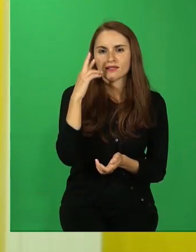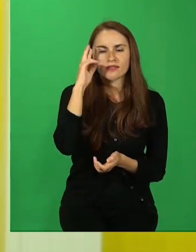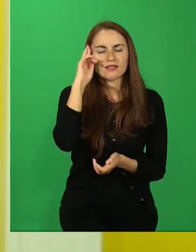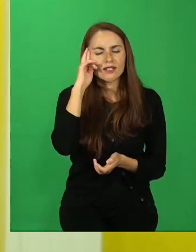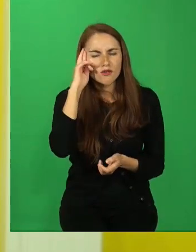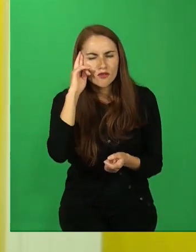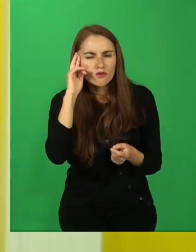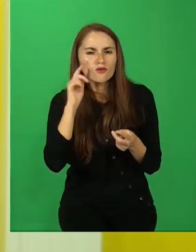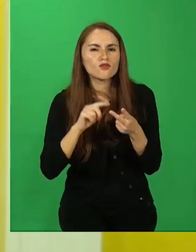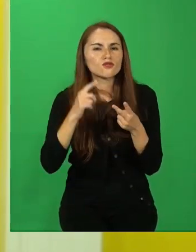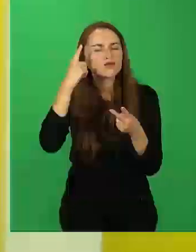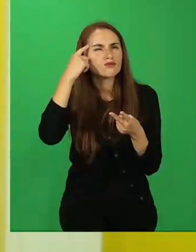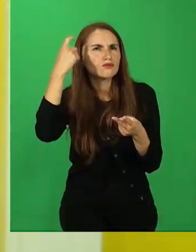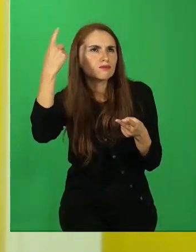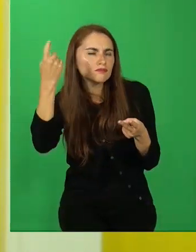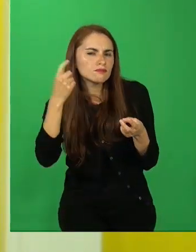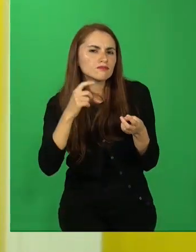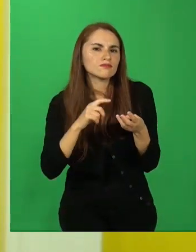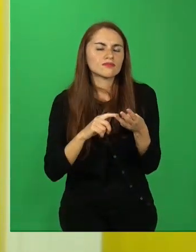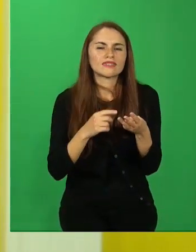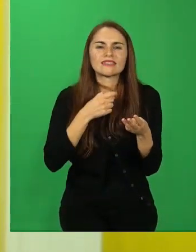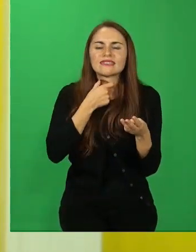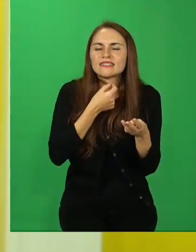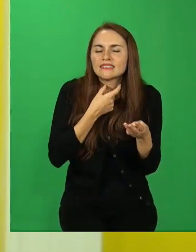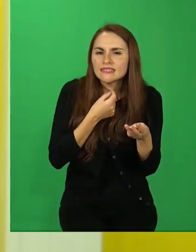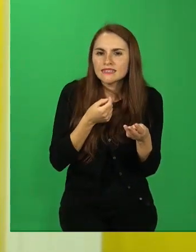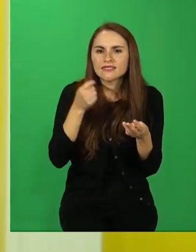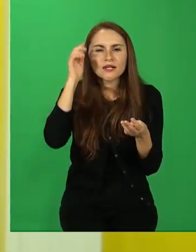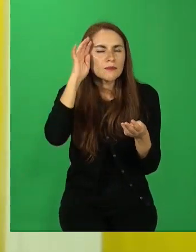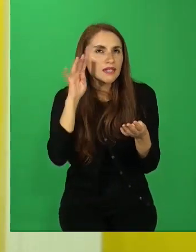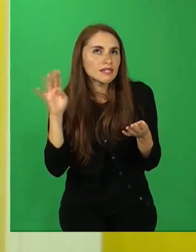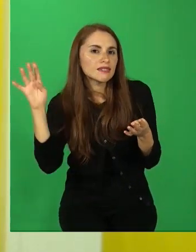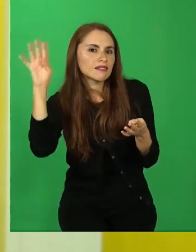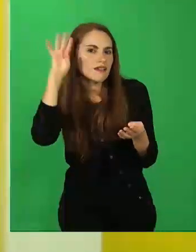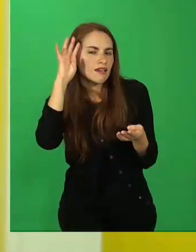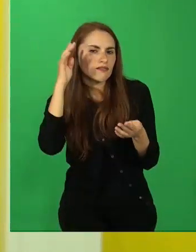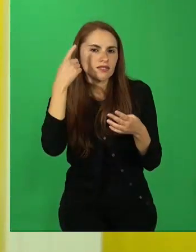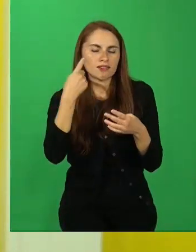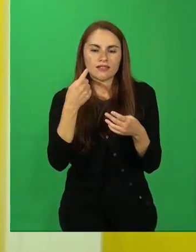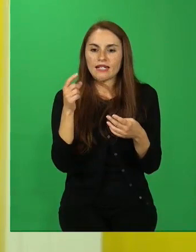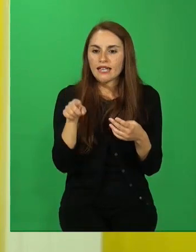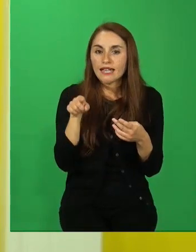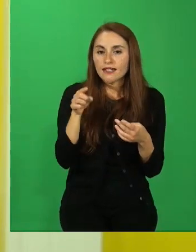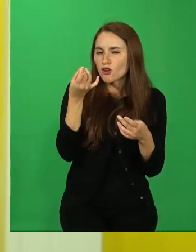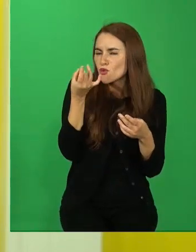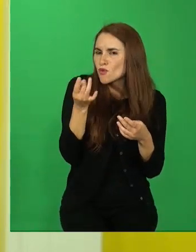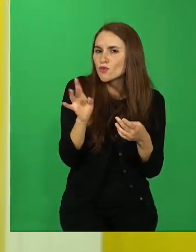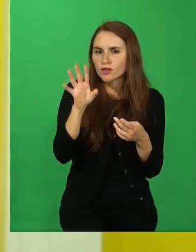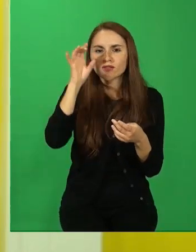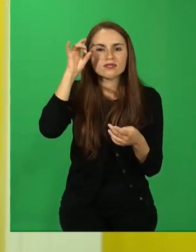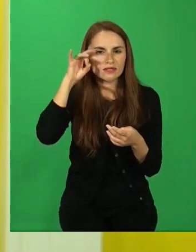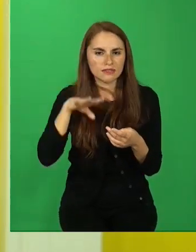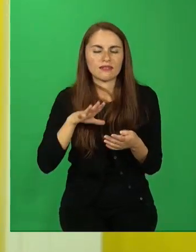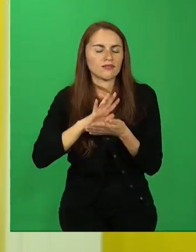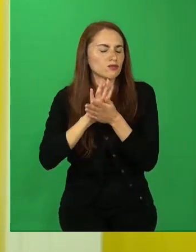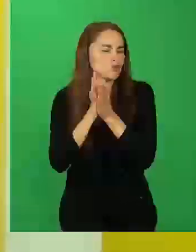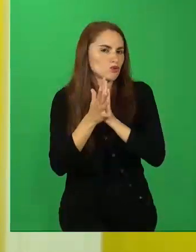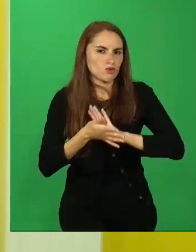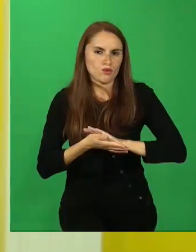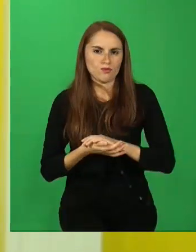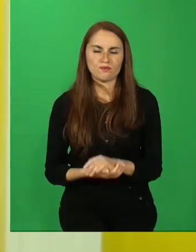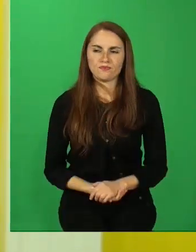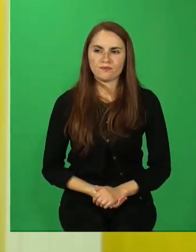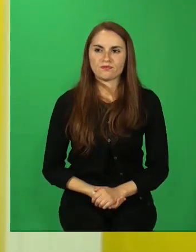recordó, soñó, creía, quería, imaginaba. Él es el único narrador que me puede contar